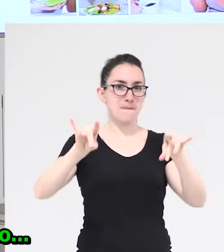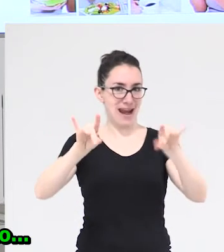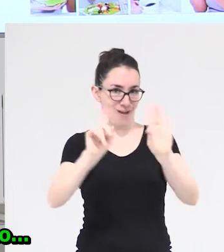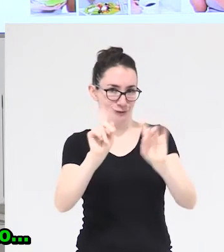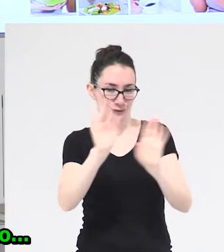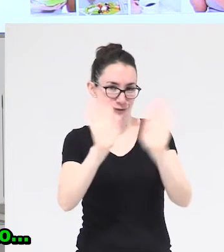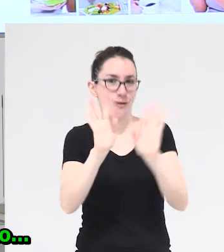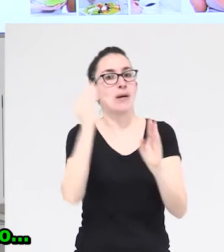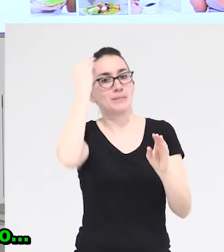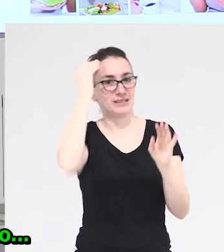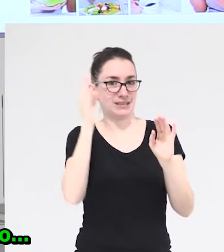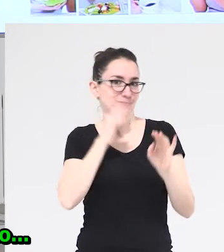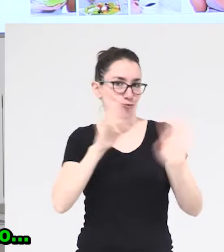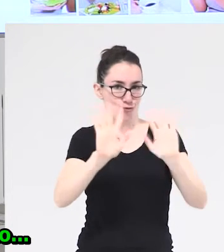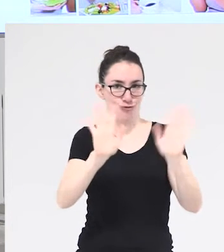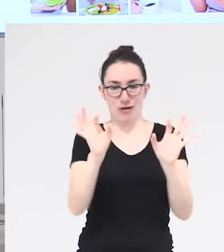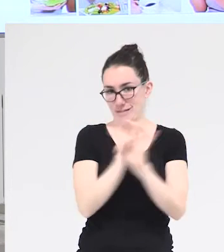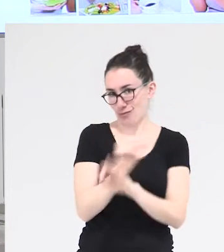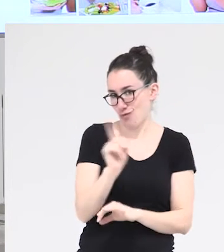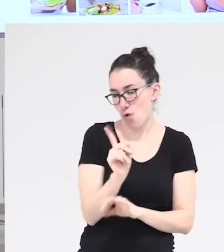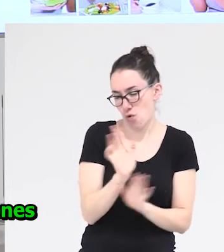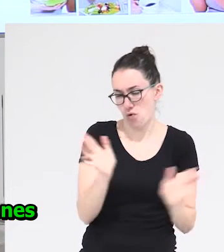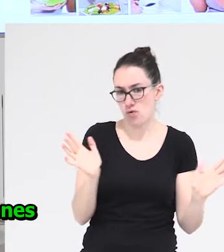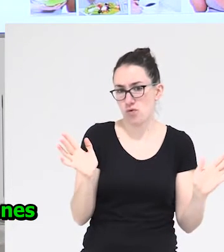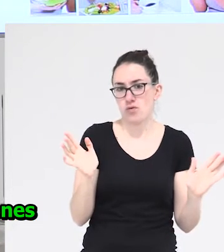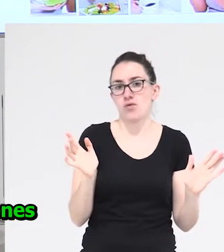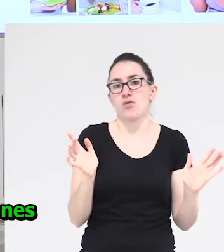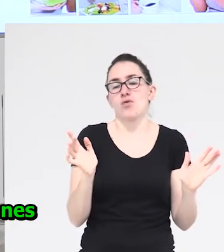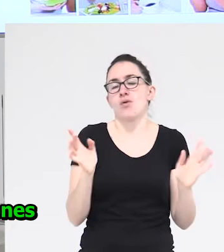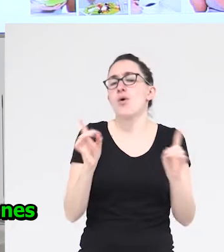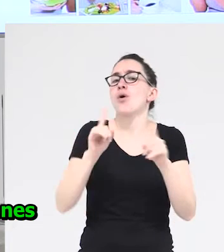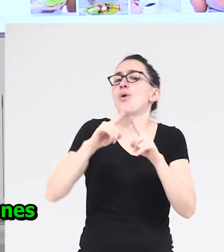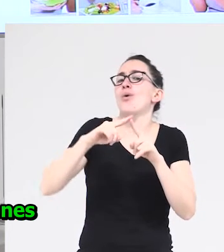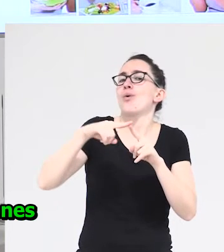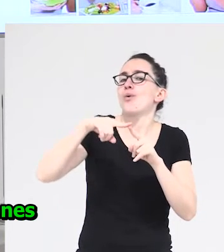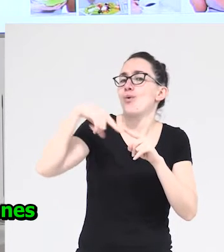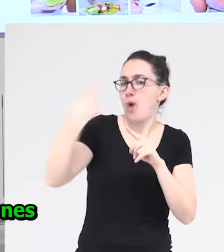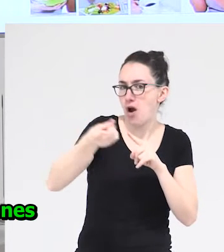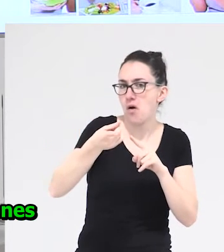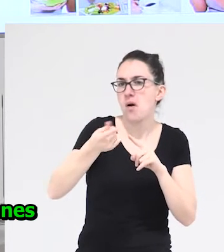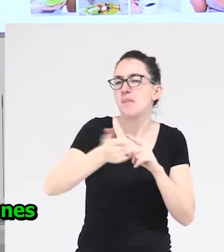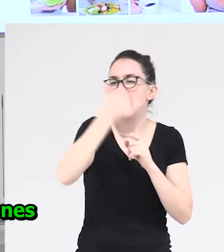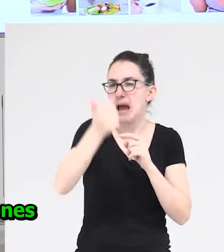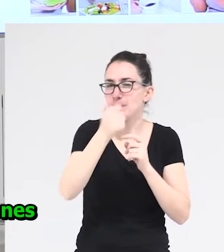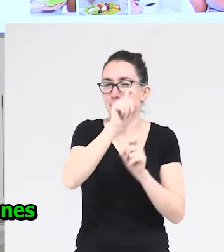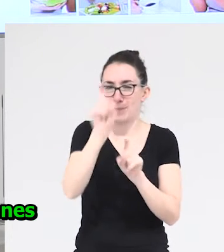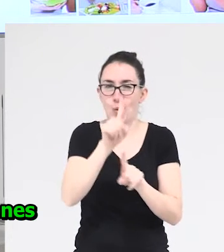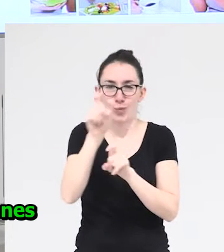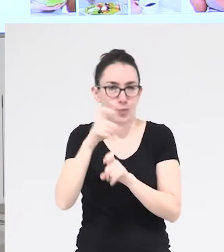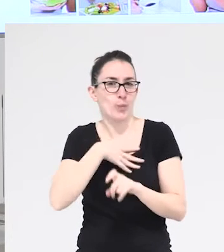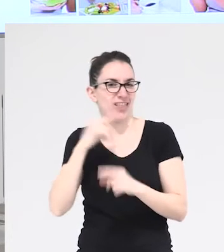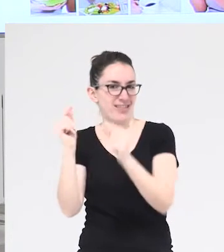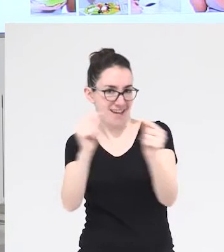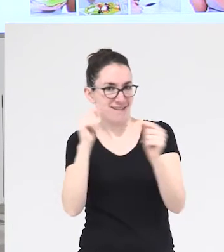eso, no es tampoco. Luego podemos lanzar otras cuestiones y lanzar otros